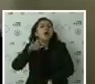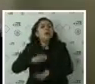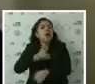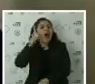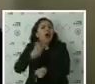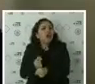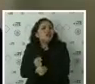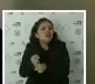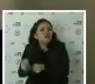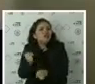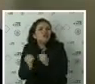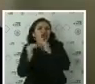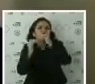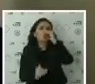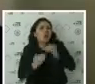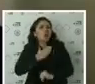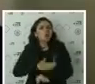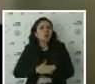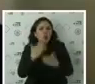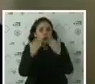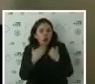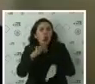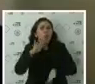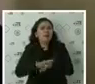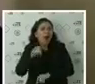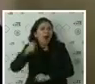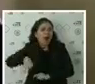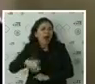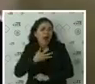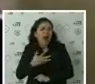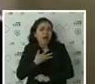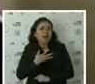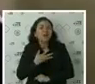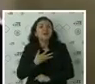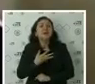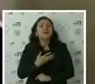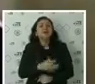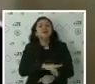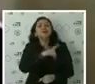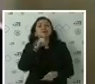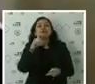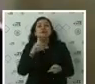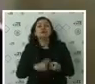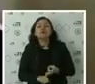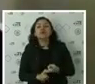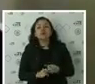más desigualdad y donde mayormente más existe.